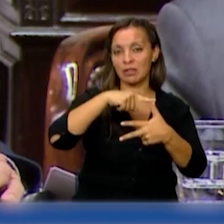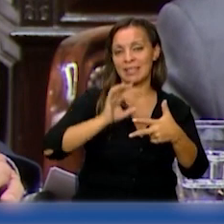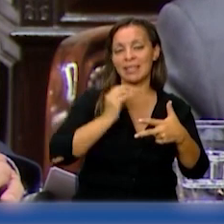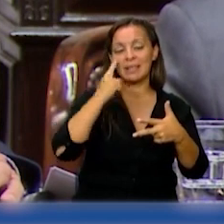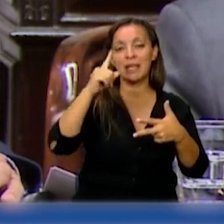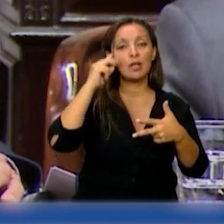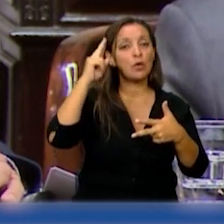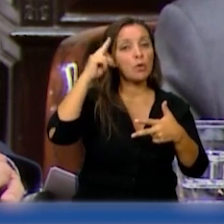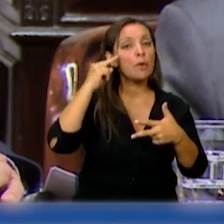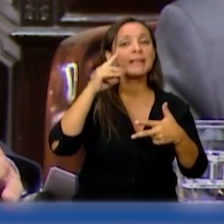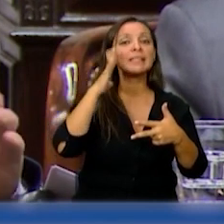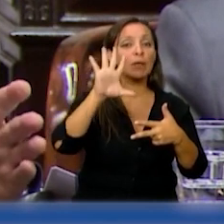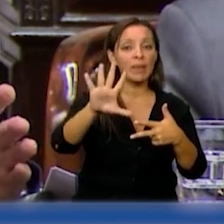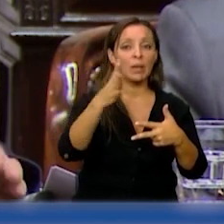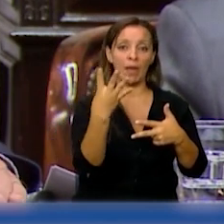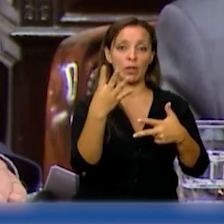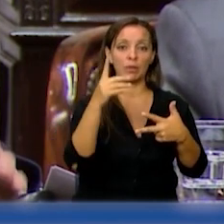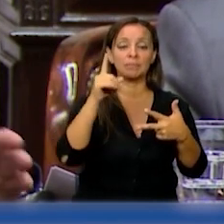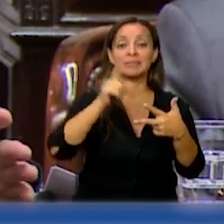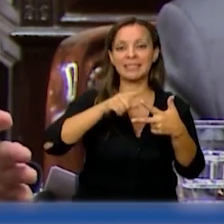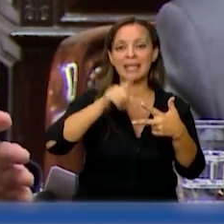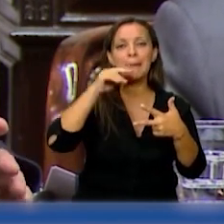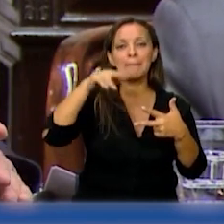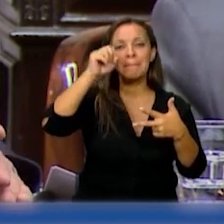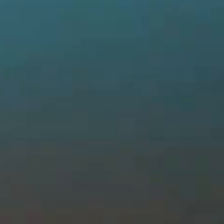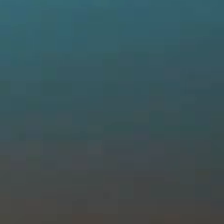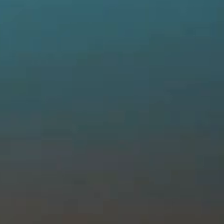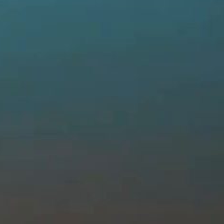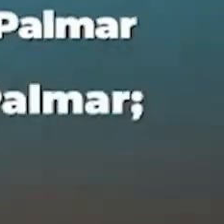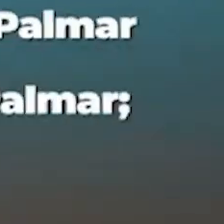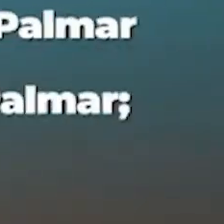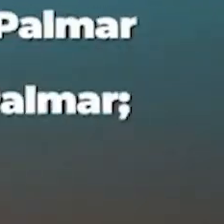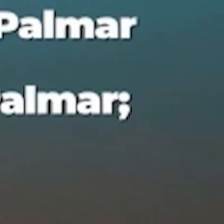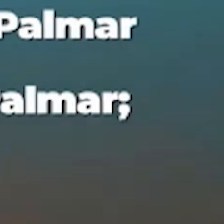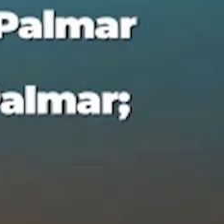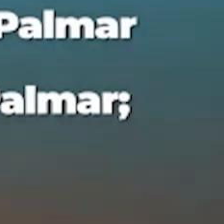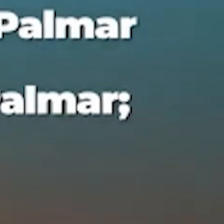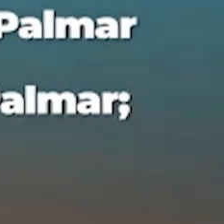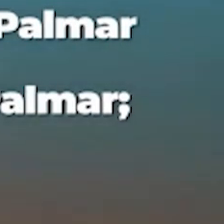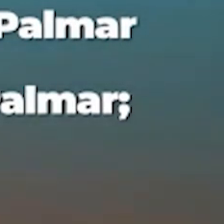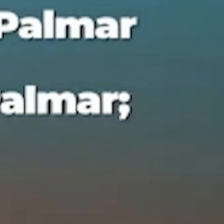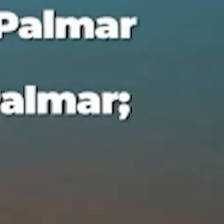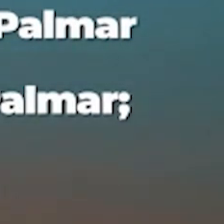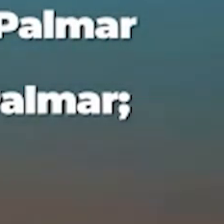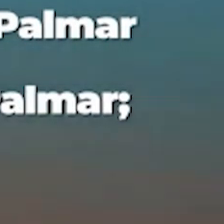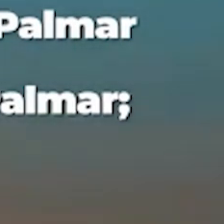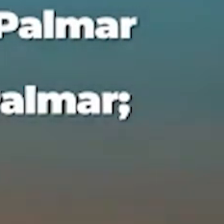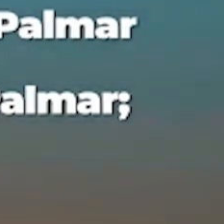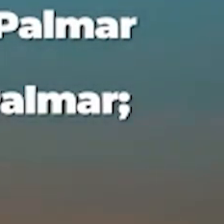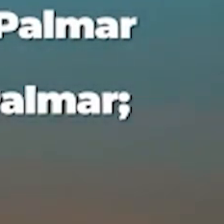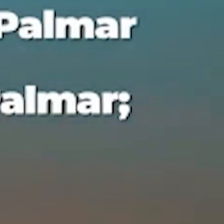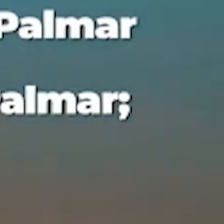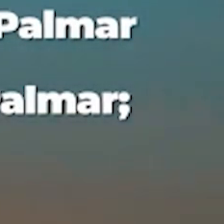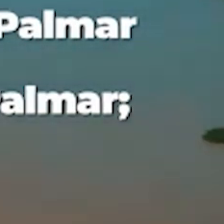año 54, y el Parque El Impenetrable. Pero también hay algunas reservas y parques provinciales dignos de